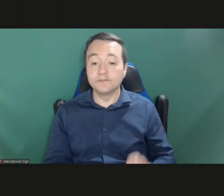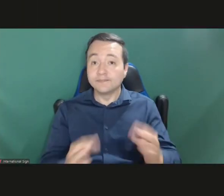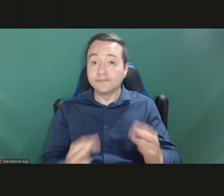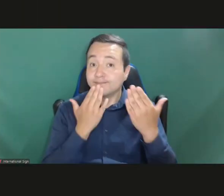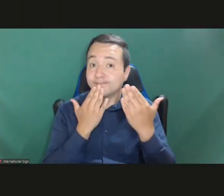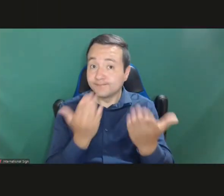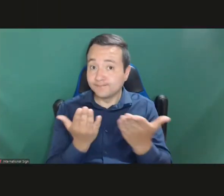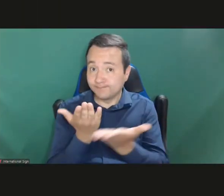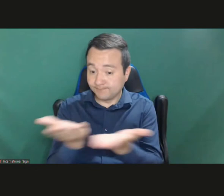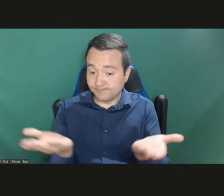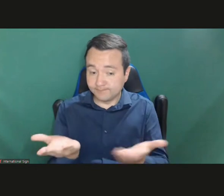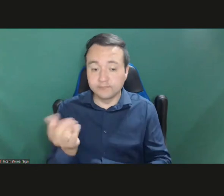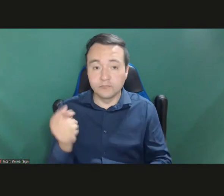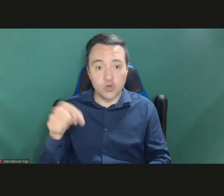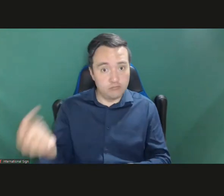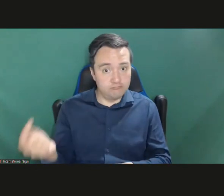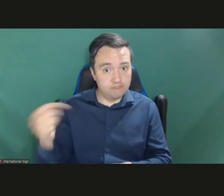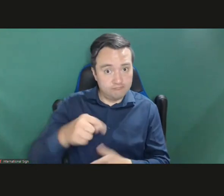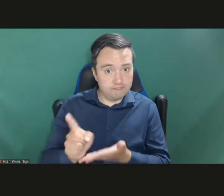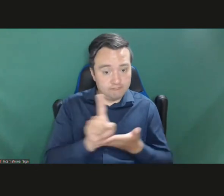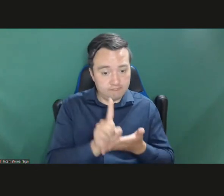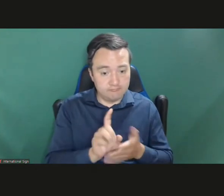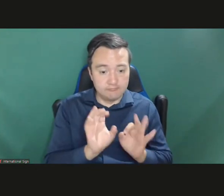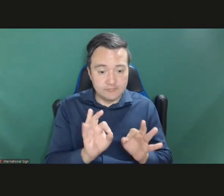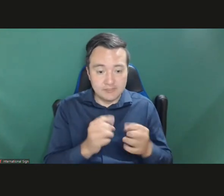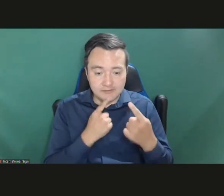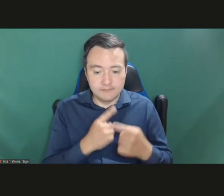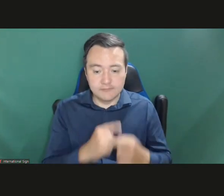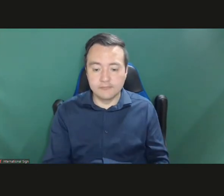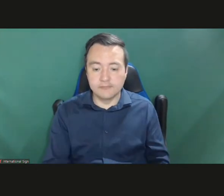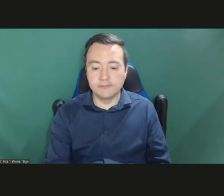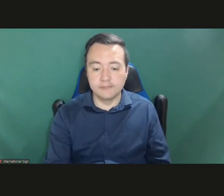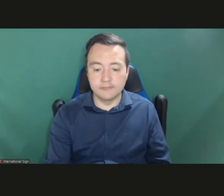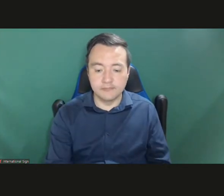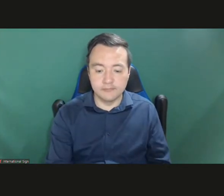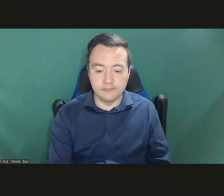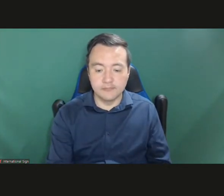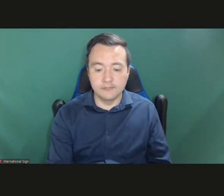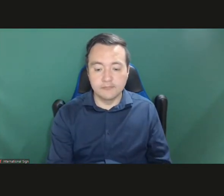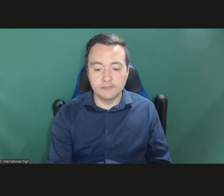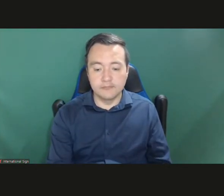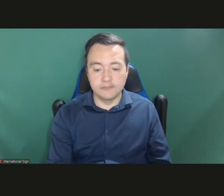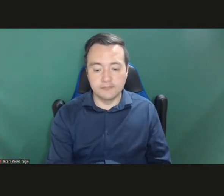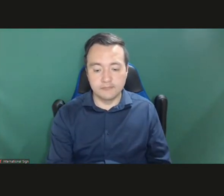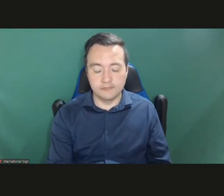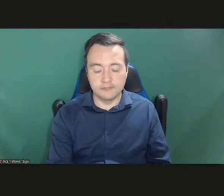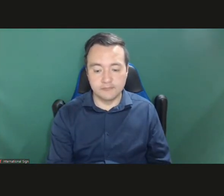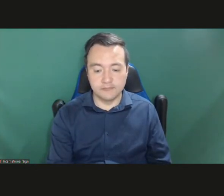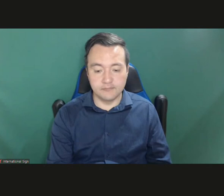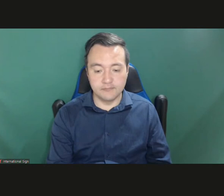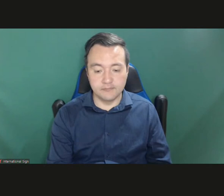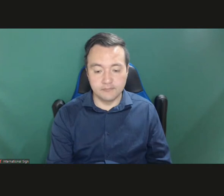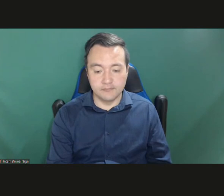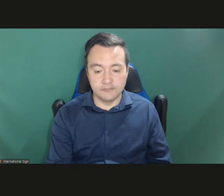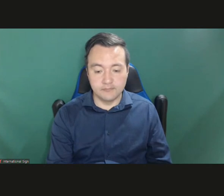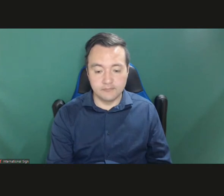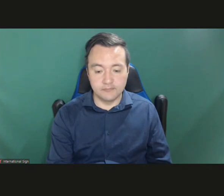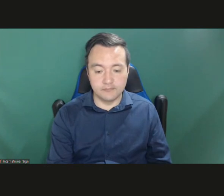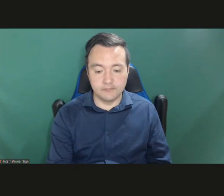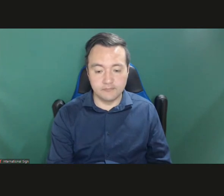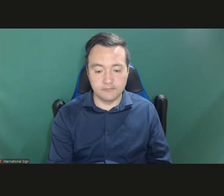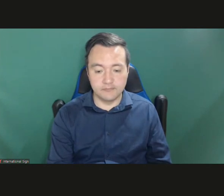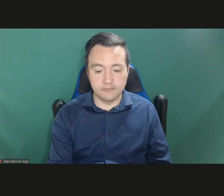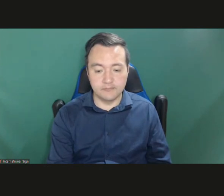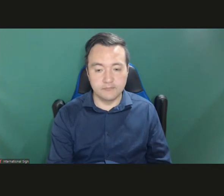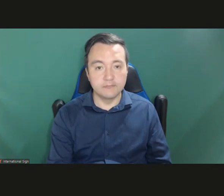a este respecto a la severa crisis que efectivamente vive en todo el